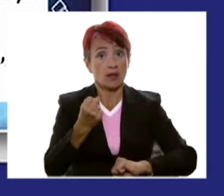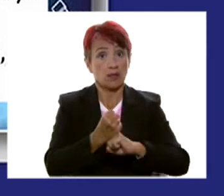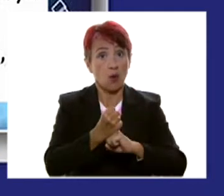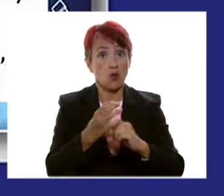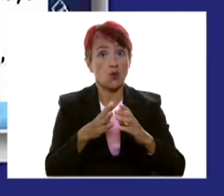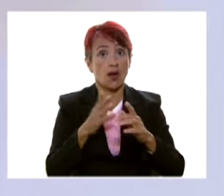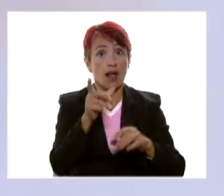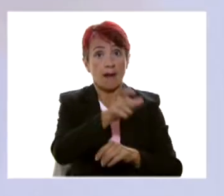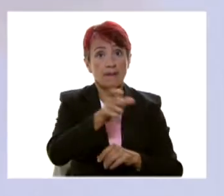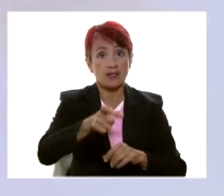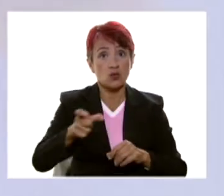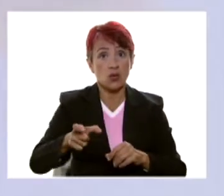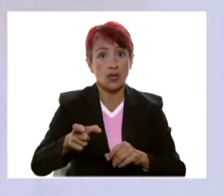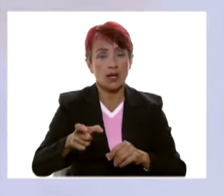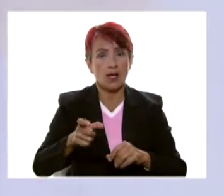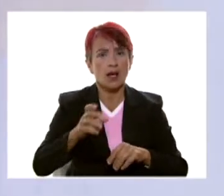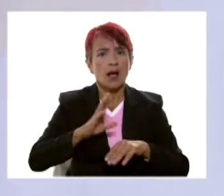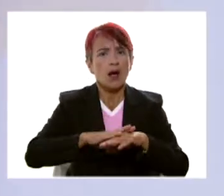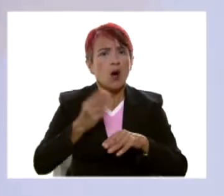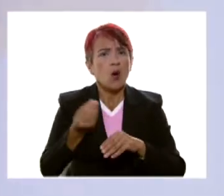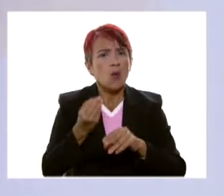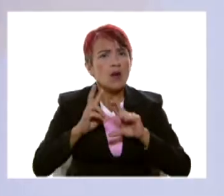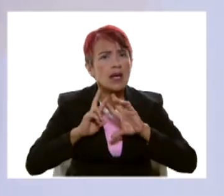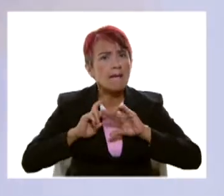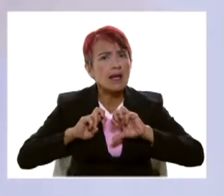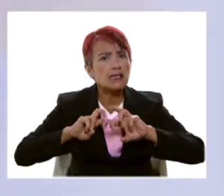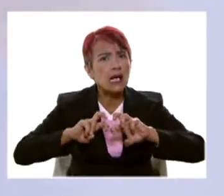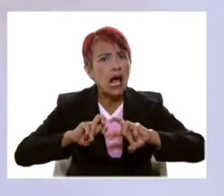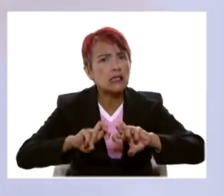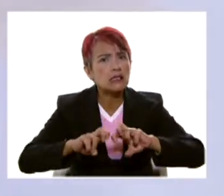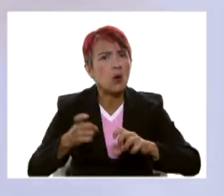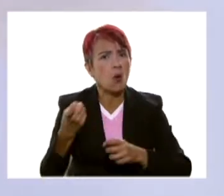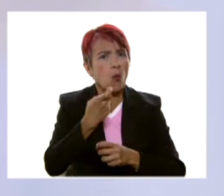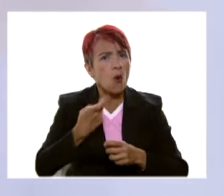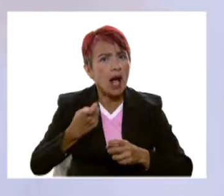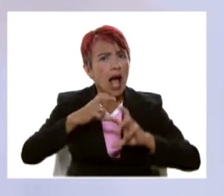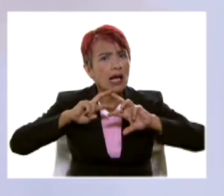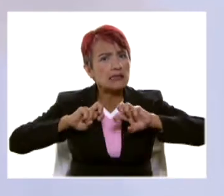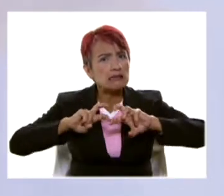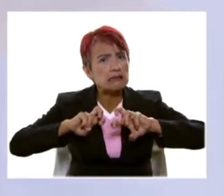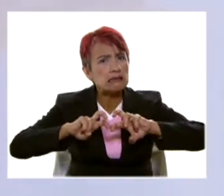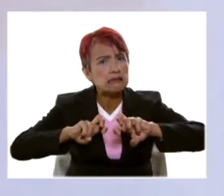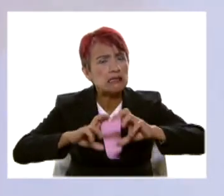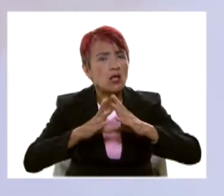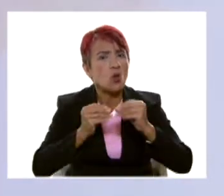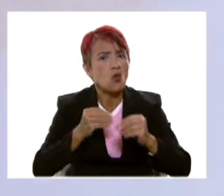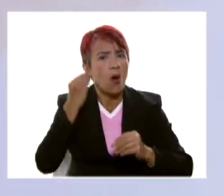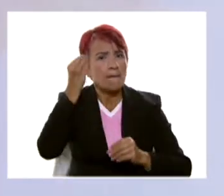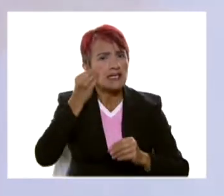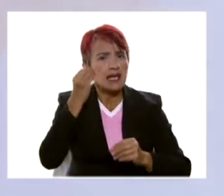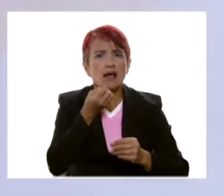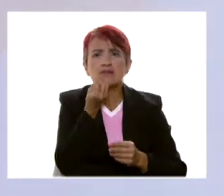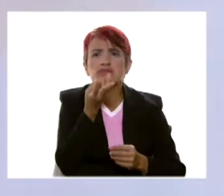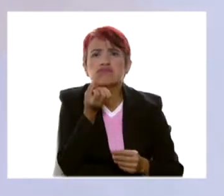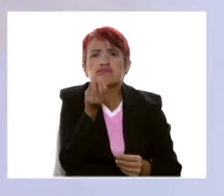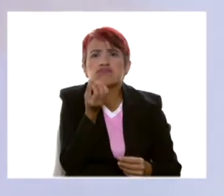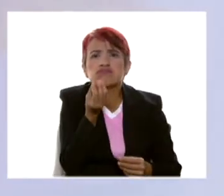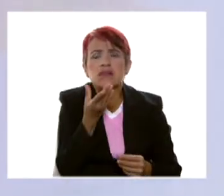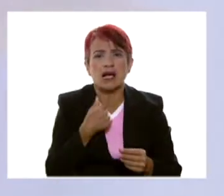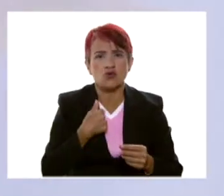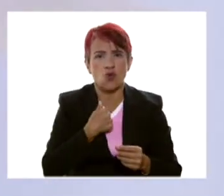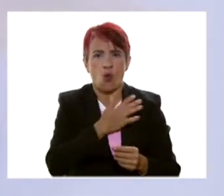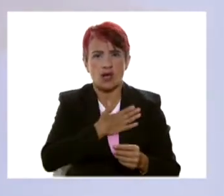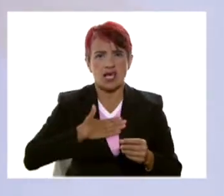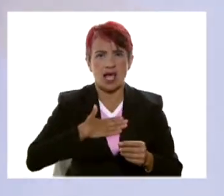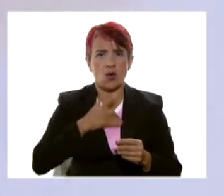porque es importante la argumentación, es como una investigación. Debo buscar bien para así poder dar la opinión o el comentario que yo quiera darle